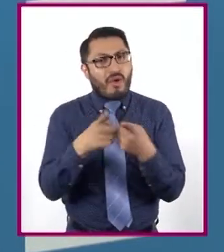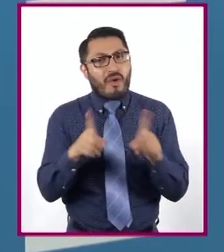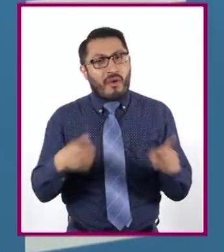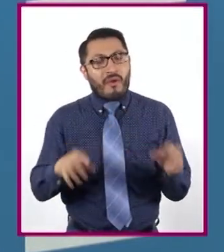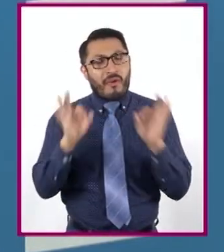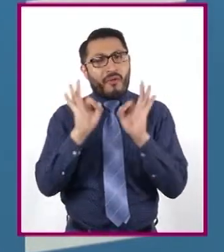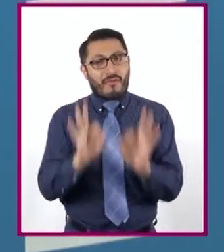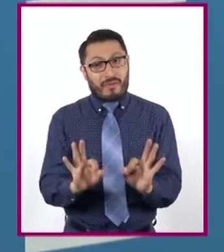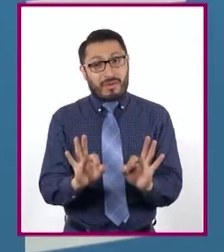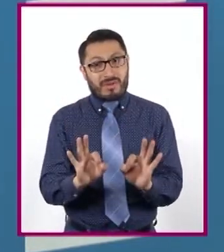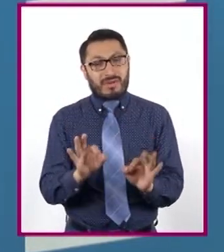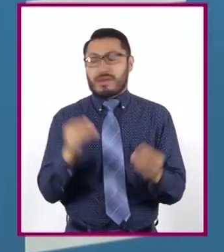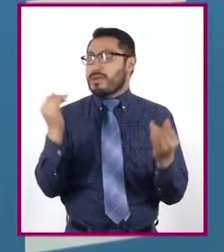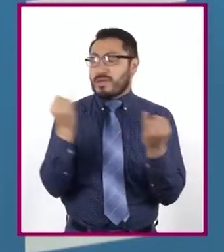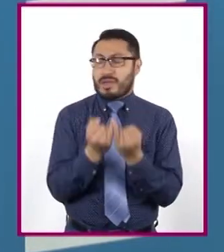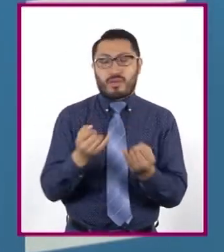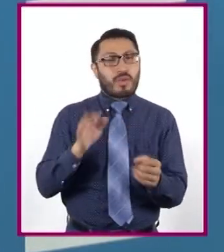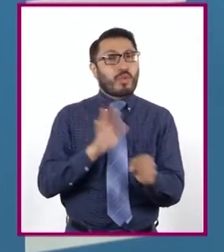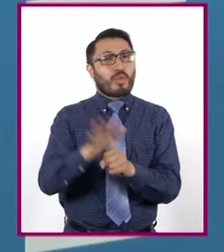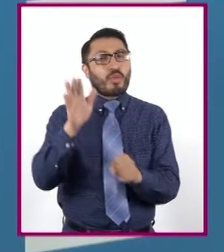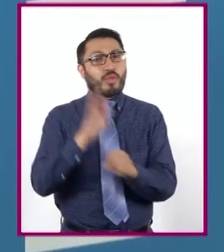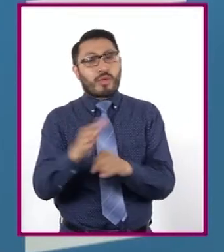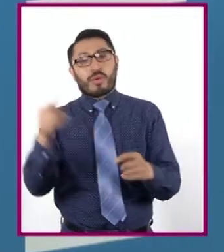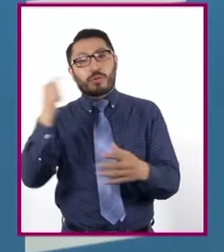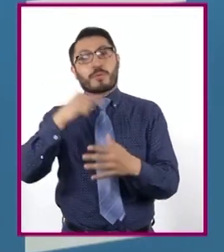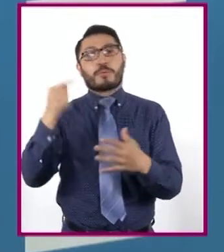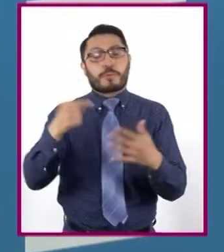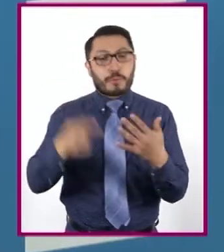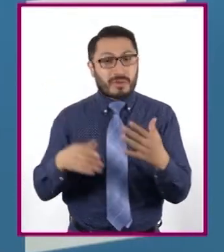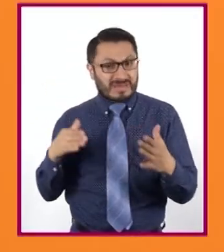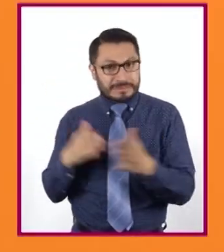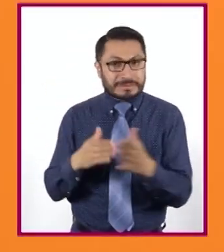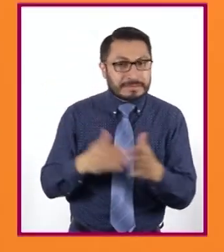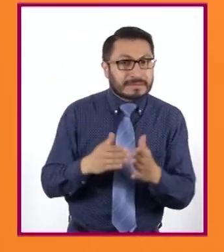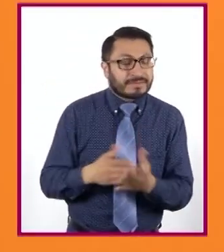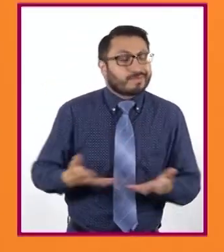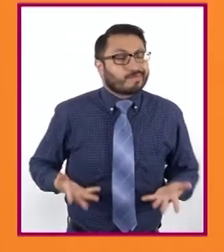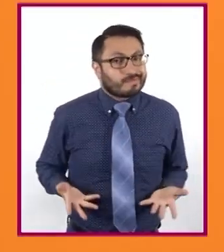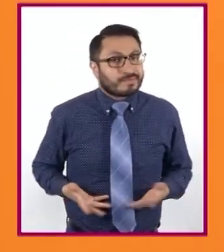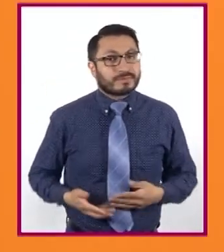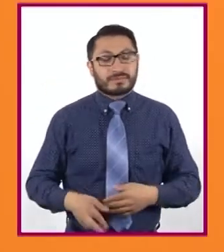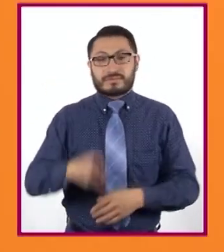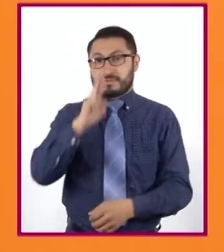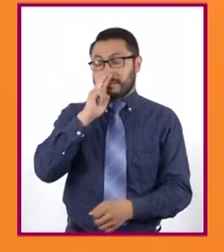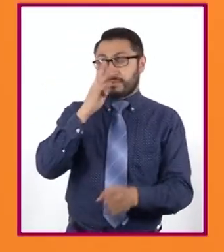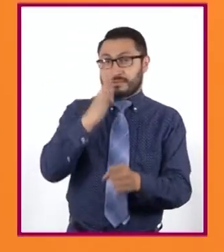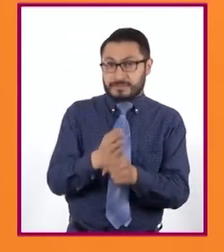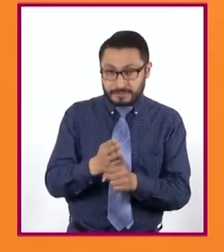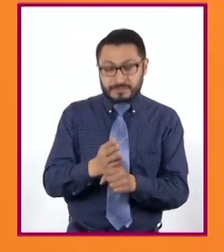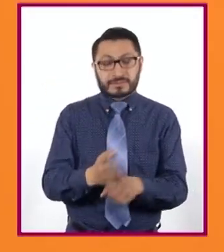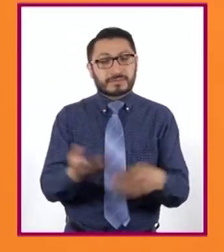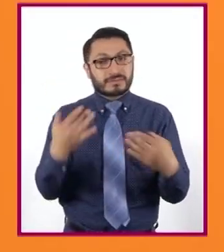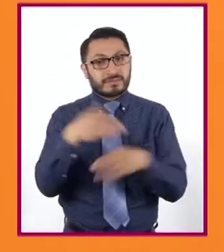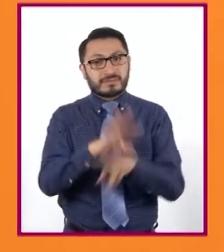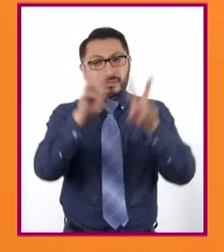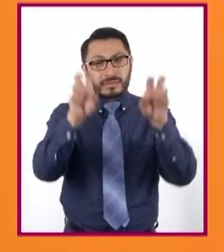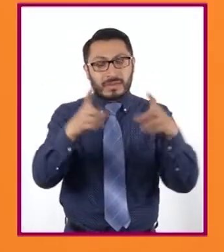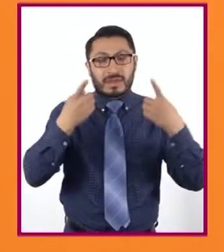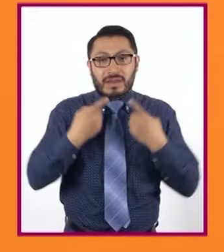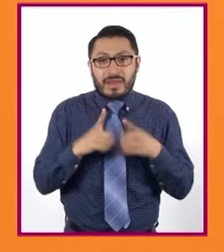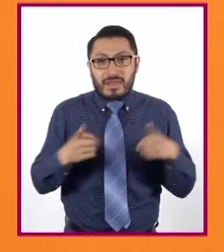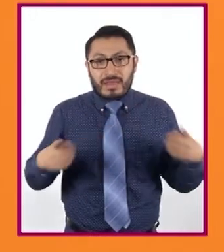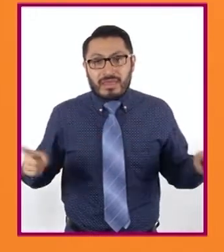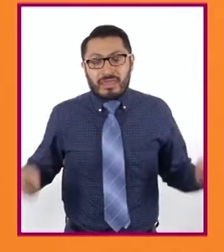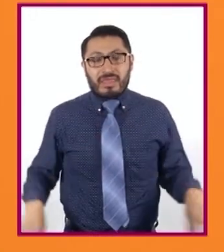piensen en los factores que lo favorecen y que lo obstaculizan. La responsabilidad sobre el desarrollo integral